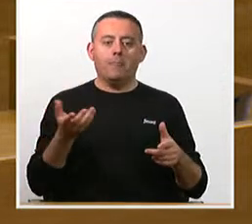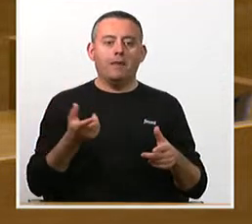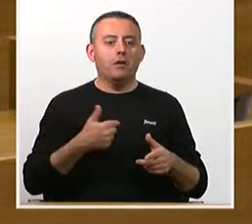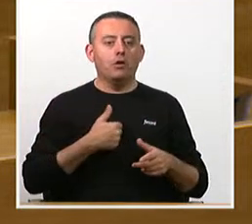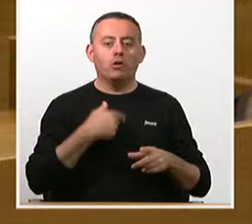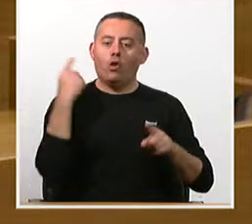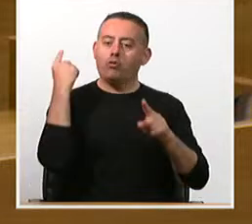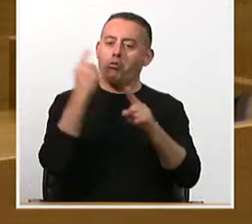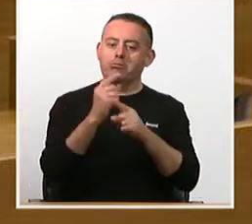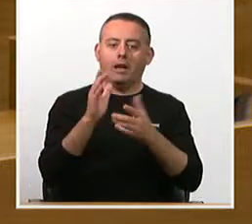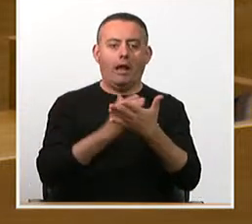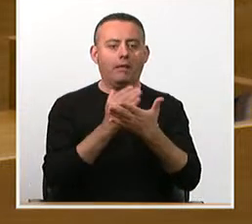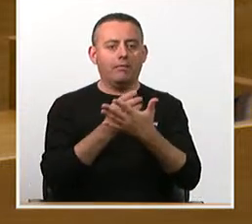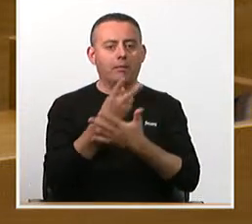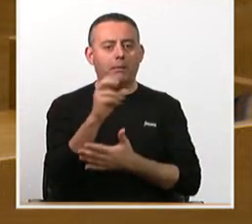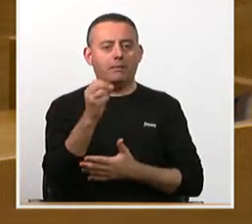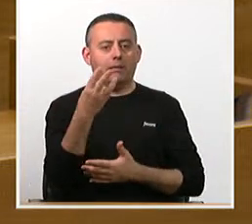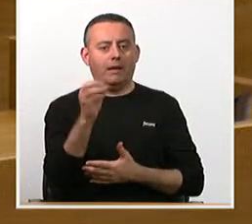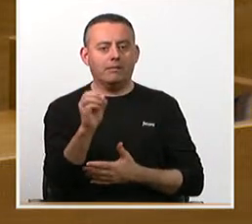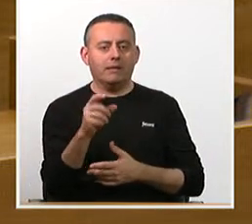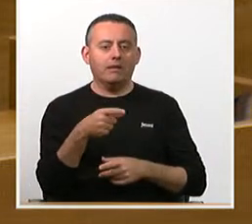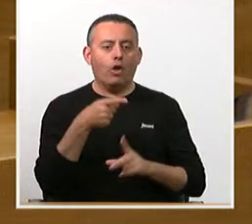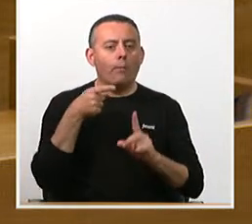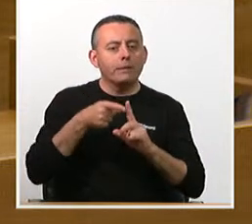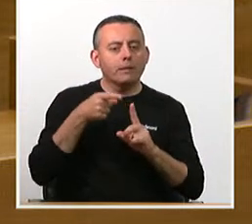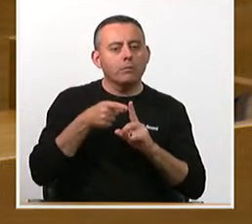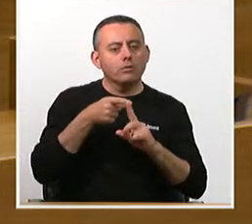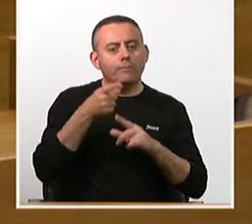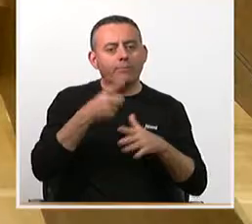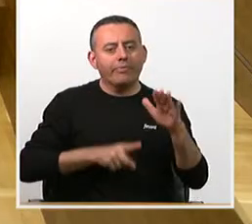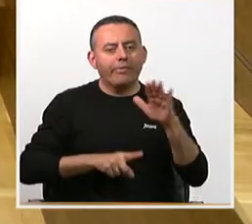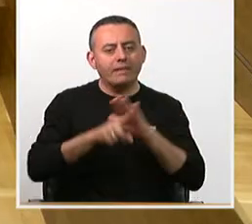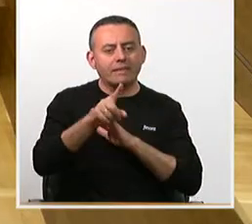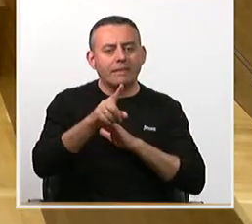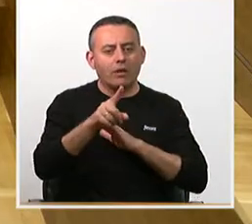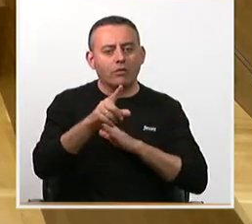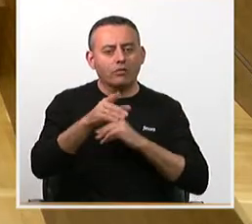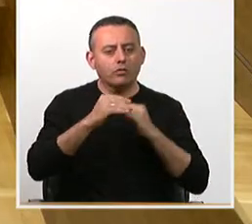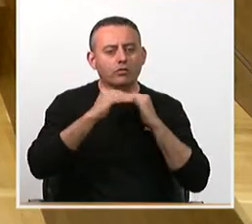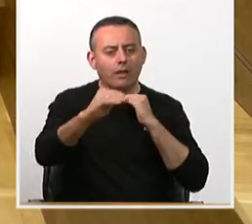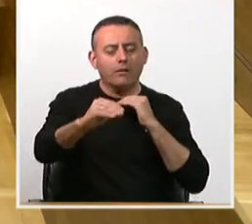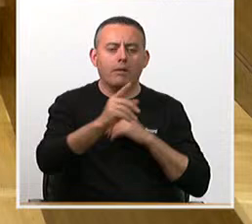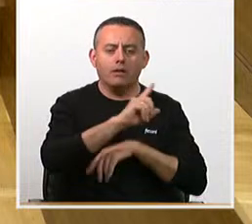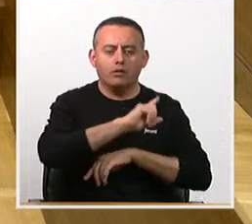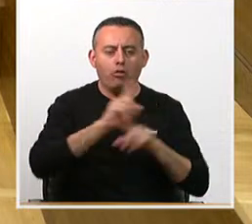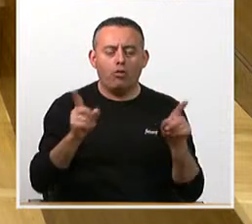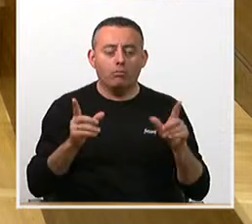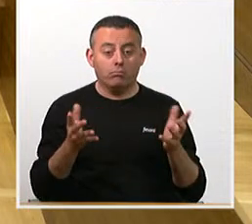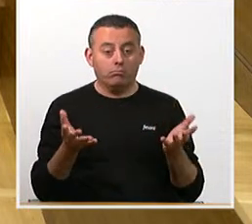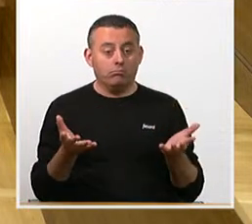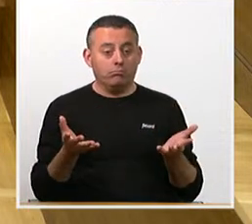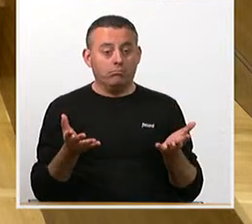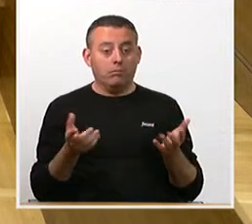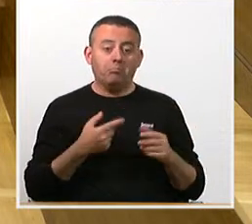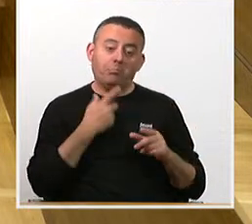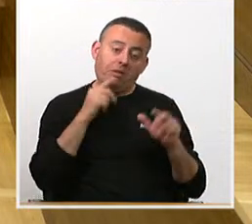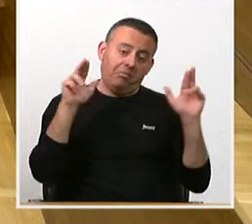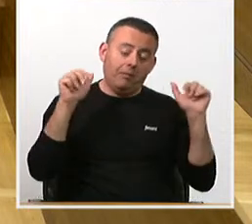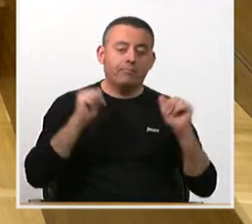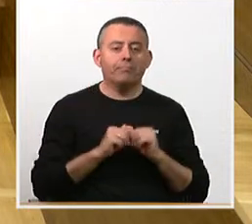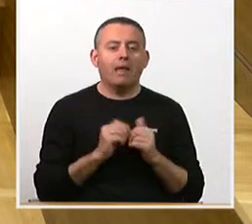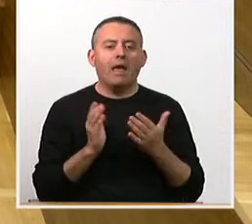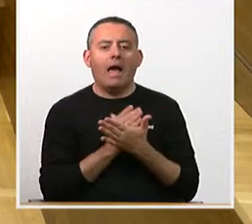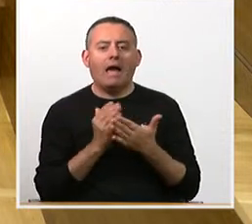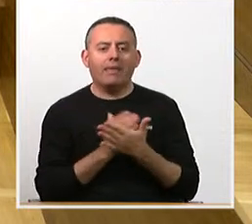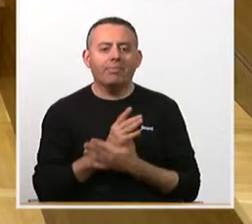la agenda 2030 y a los objetivos de desarrollo sostenible estos han llegado a calificarla como agenda de la muerte satánica agenda